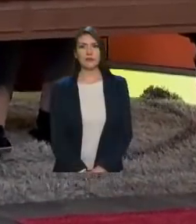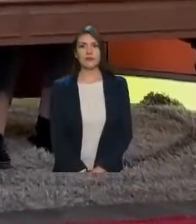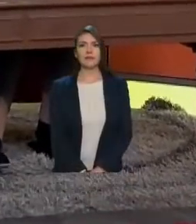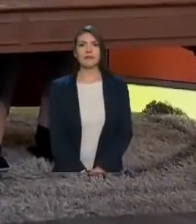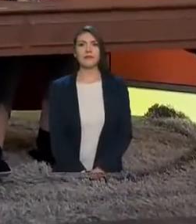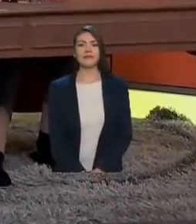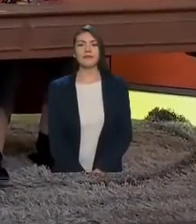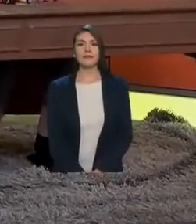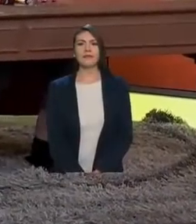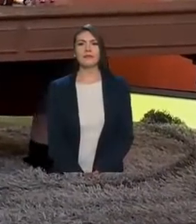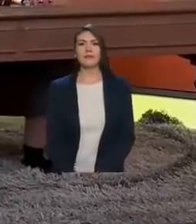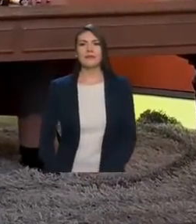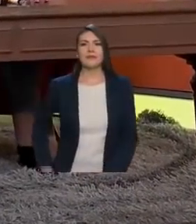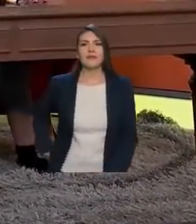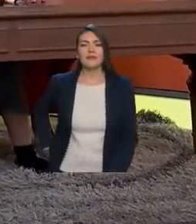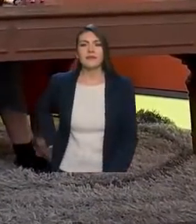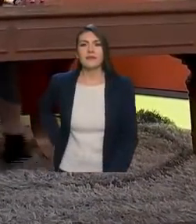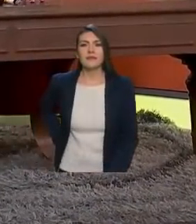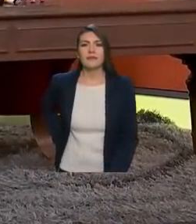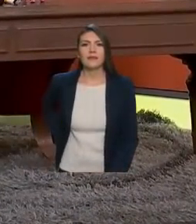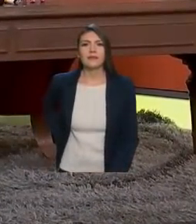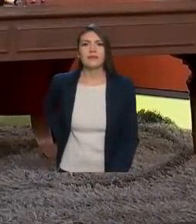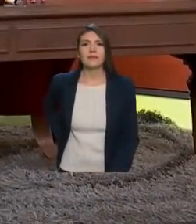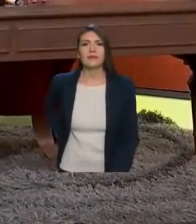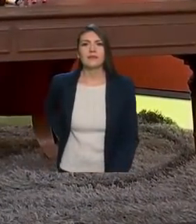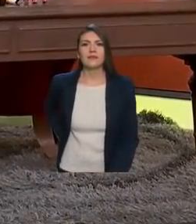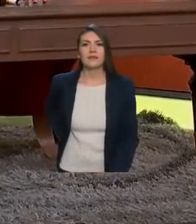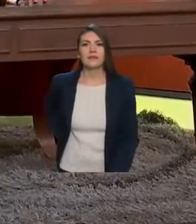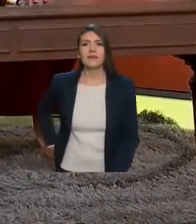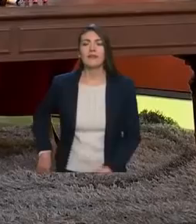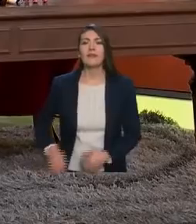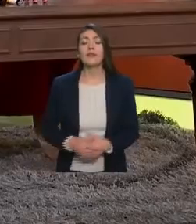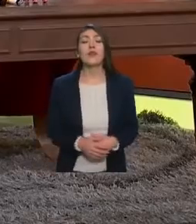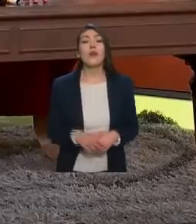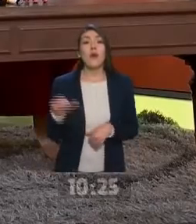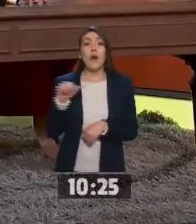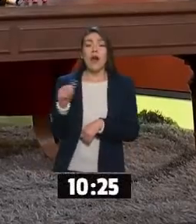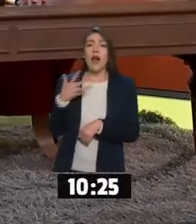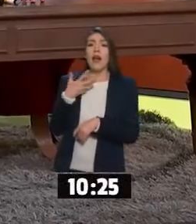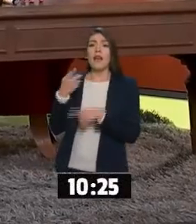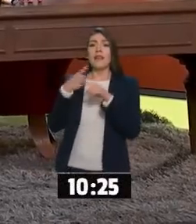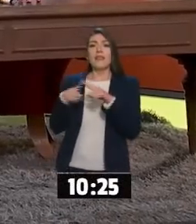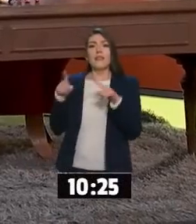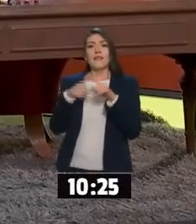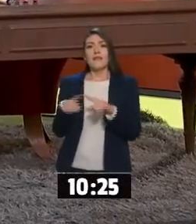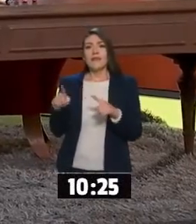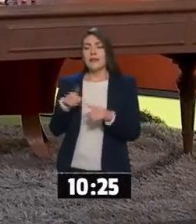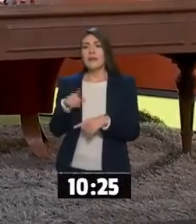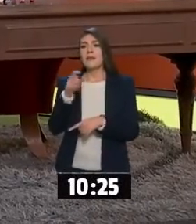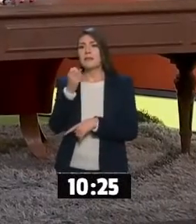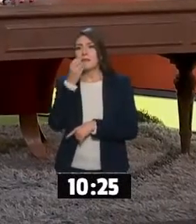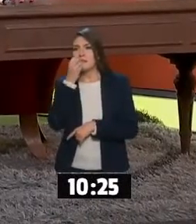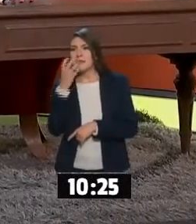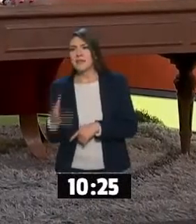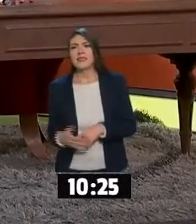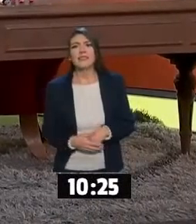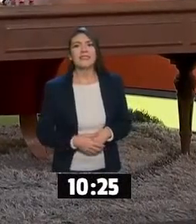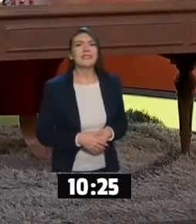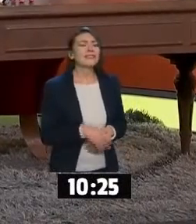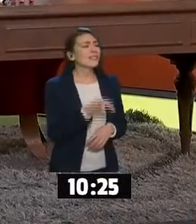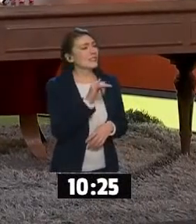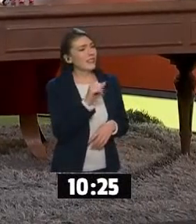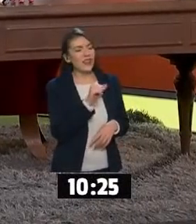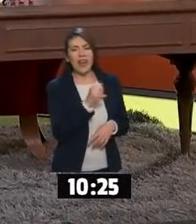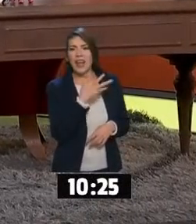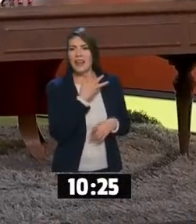No, puro personaje, señora. Hoy tenemos personalidad, o sea... Puro talentazo. Francis Ford Coppola, hazte a un lado. Exacto,